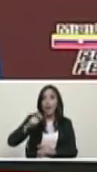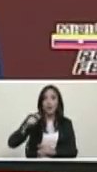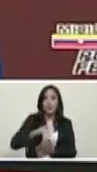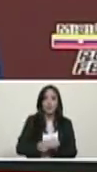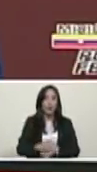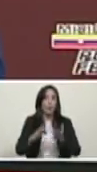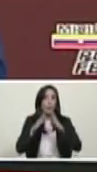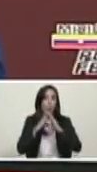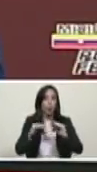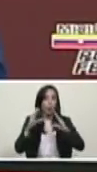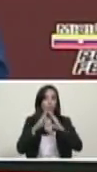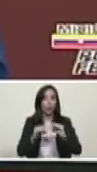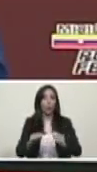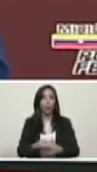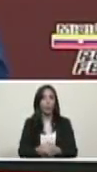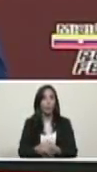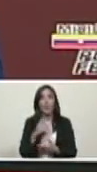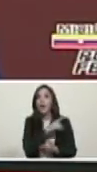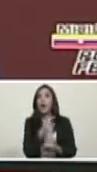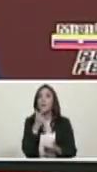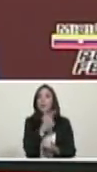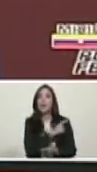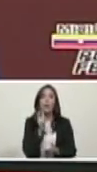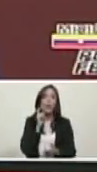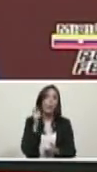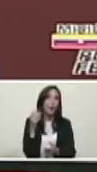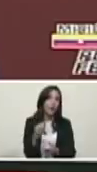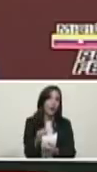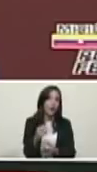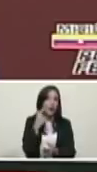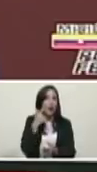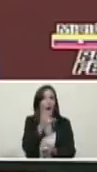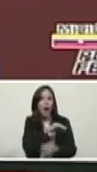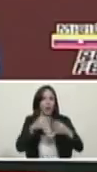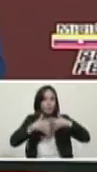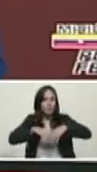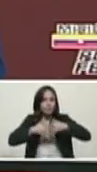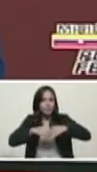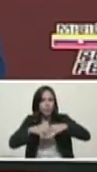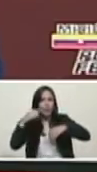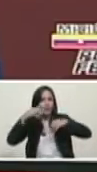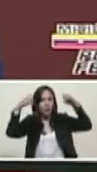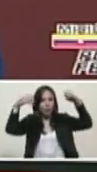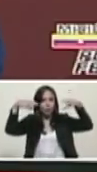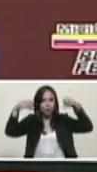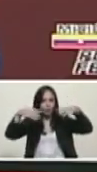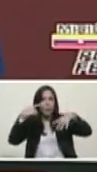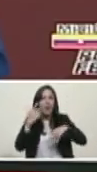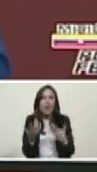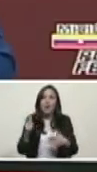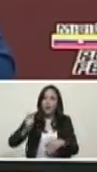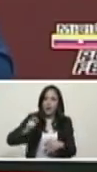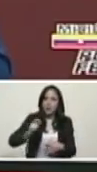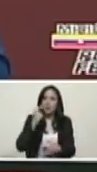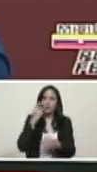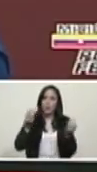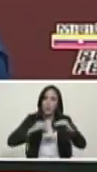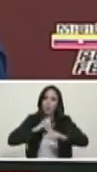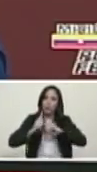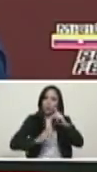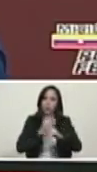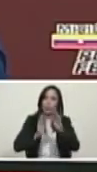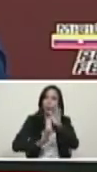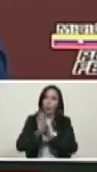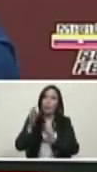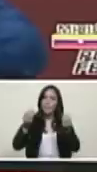producimos aquí en guarenas hay una fábrica de bombillos lec que necesitas para triplicar la producción